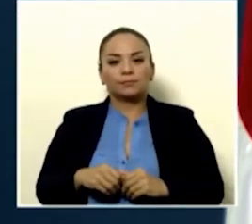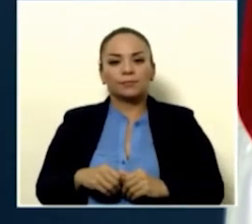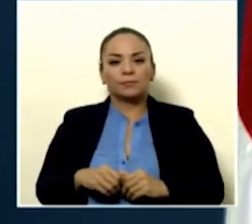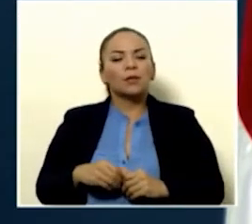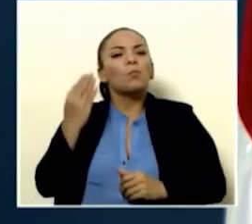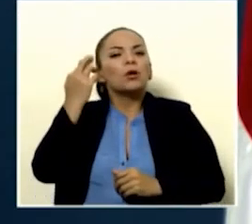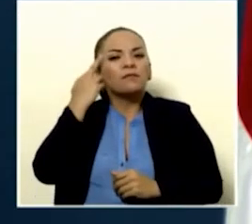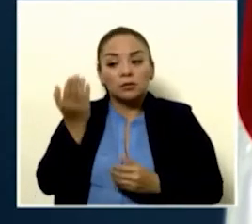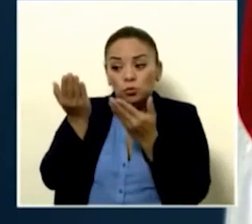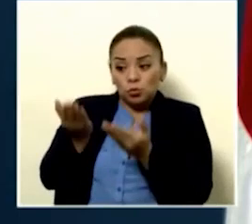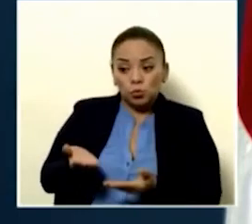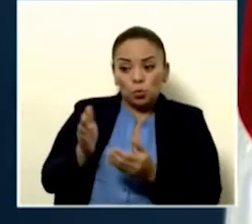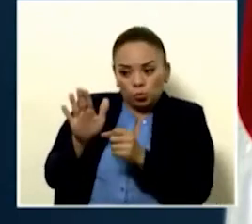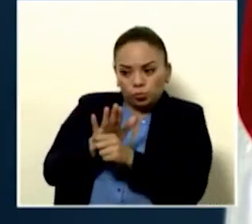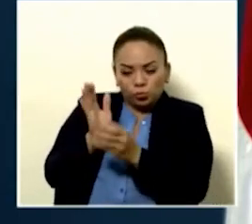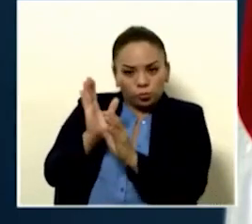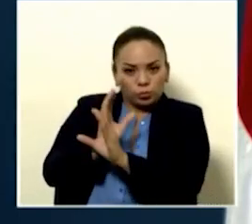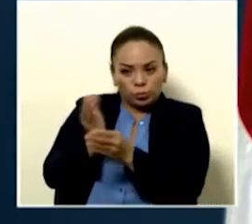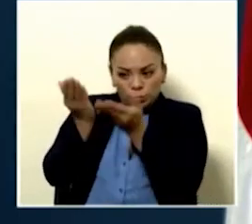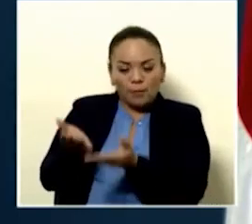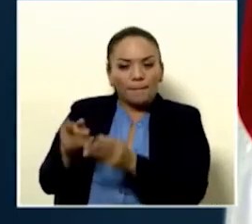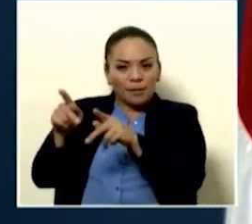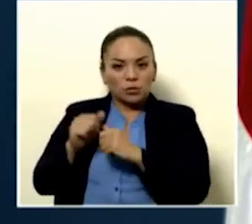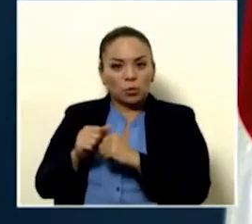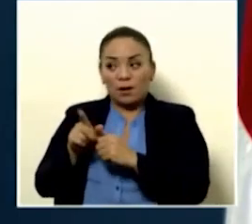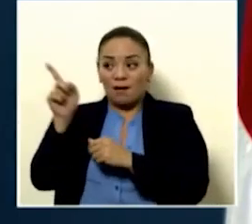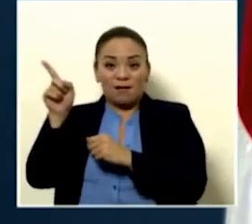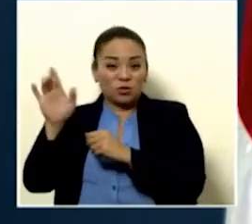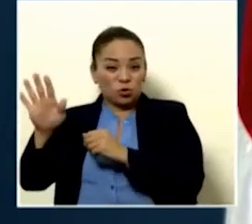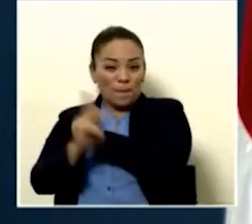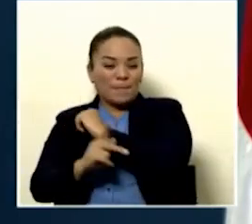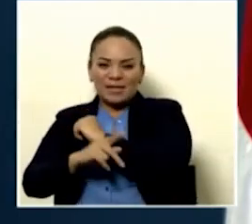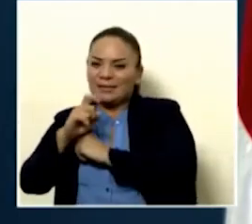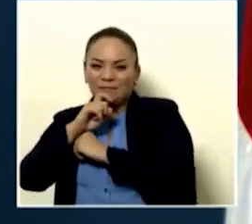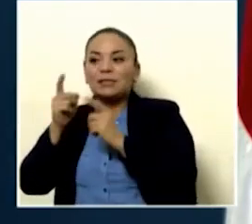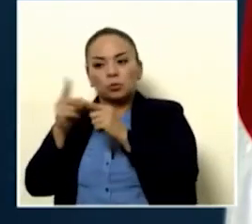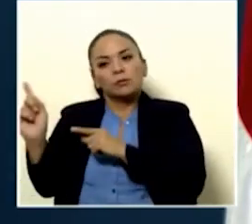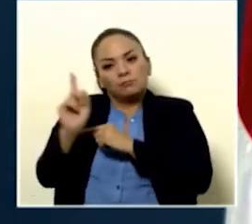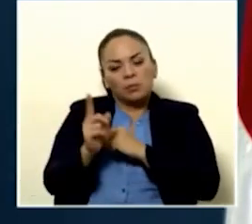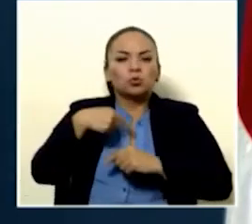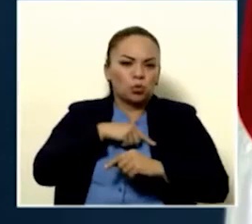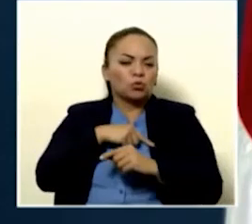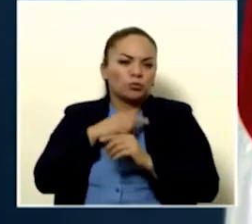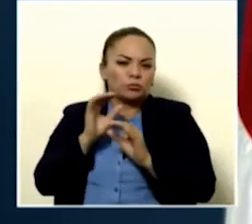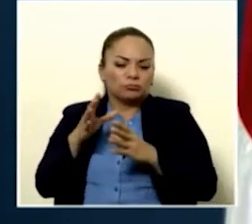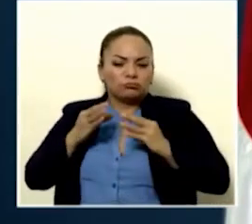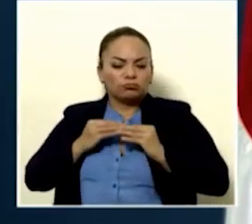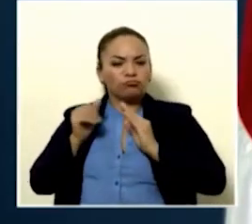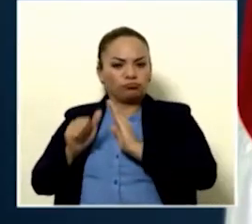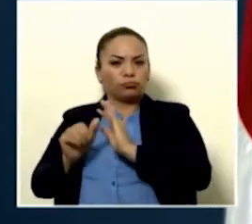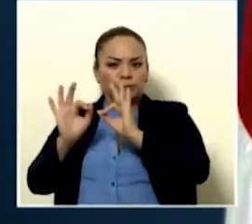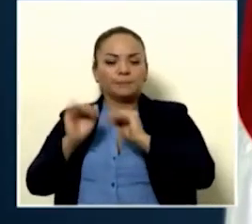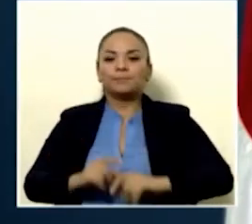integridad está comprometida en el país de origen. Eso no va a cambiar. Quien tenga